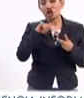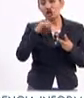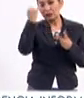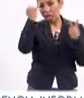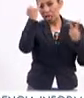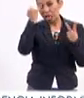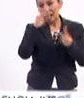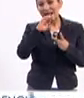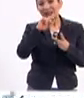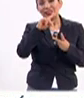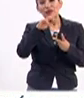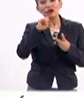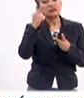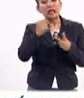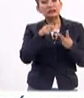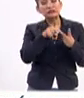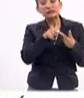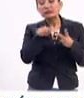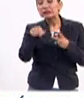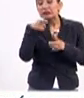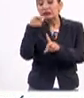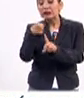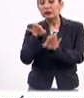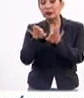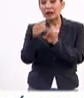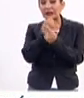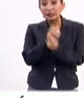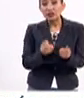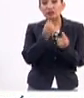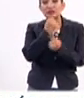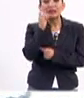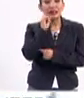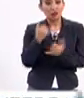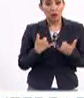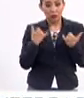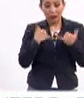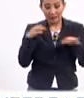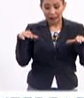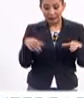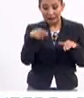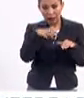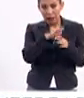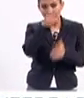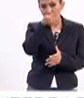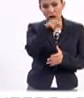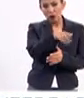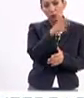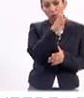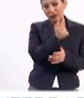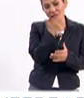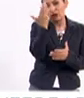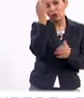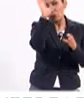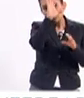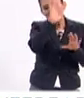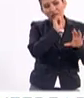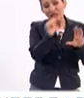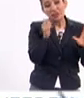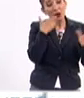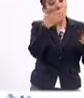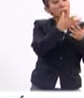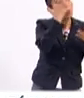Semilleros Creativos es una línea que trabajará con niñas, niños y jóvenes que generalmente no tengan acceso a la cultura.